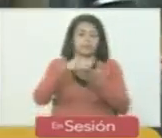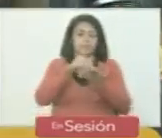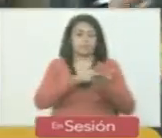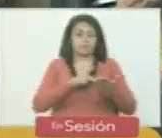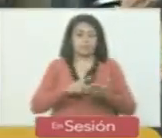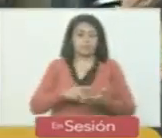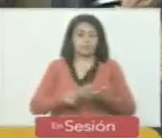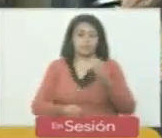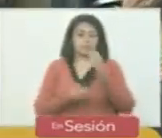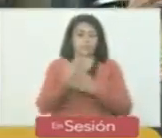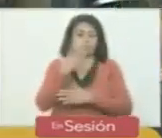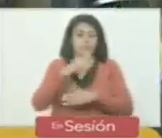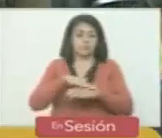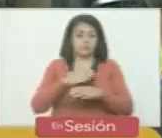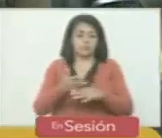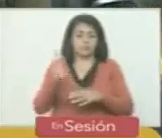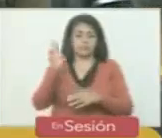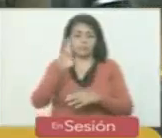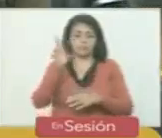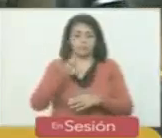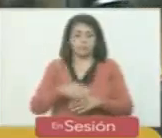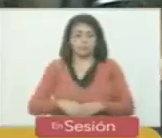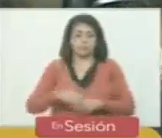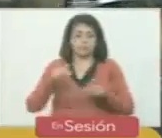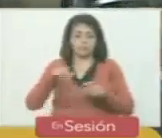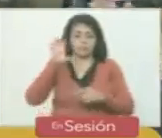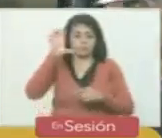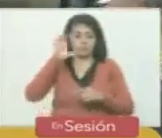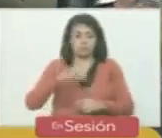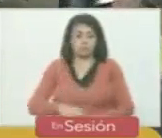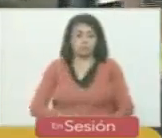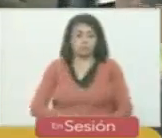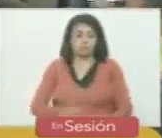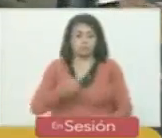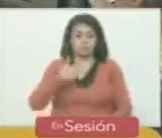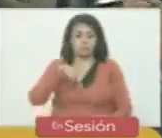la refundación de la República de este país.